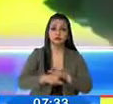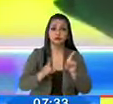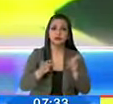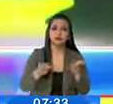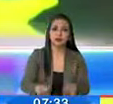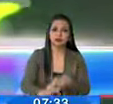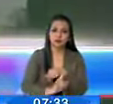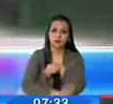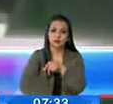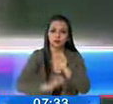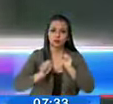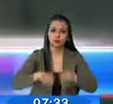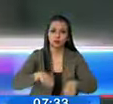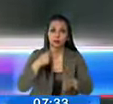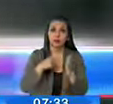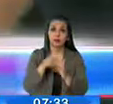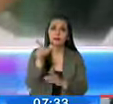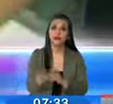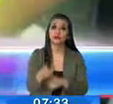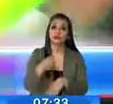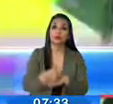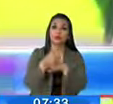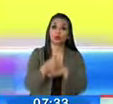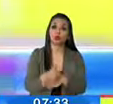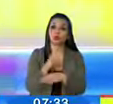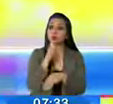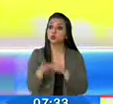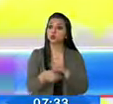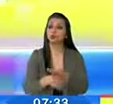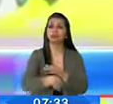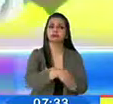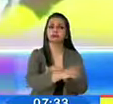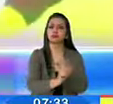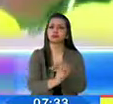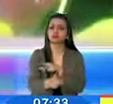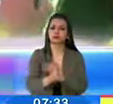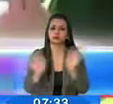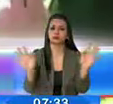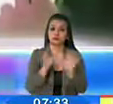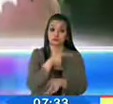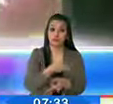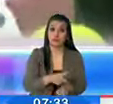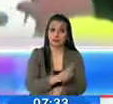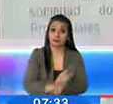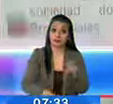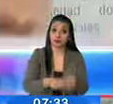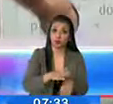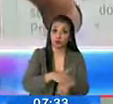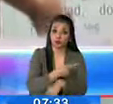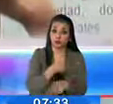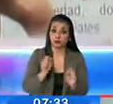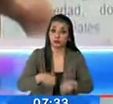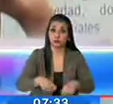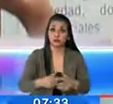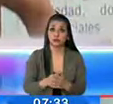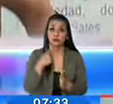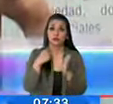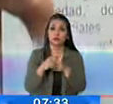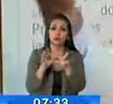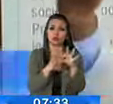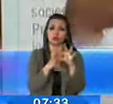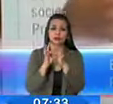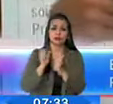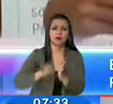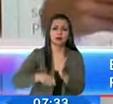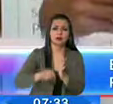que no sea percibido por las autoridades y que no sea juzgado. Entonces, ¿qué estamos haciendo nosotros aquí con los colegas abogados y